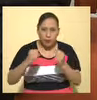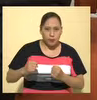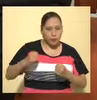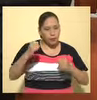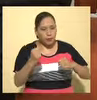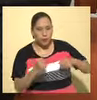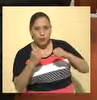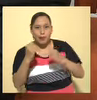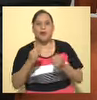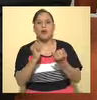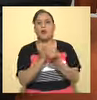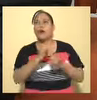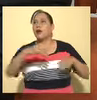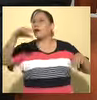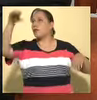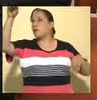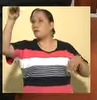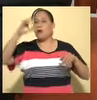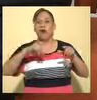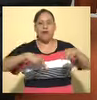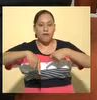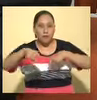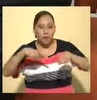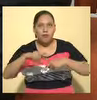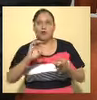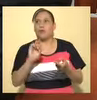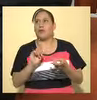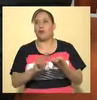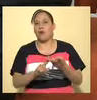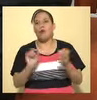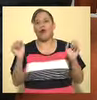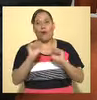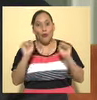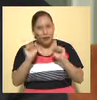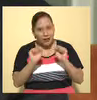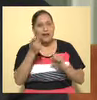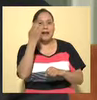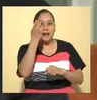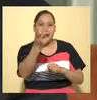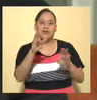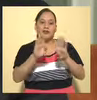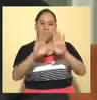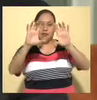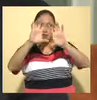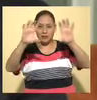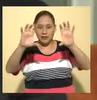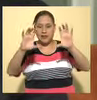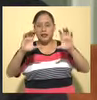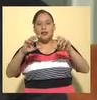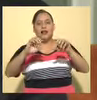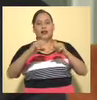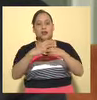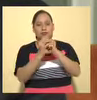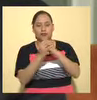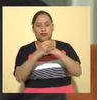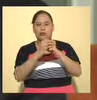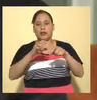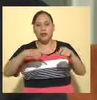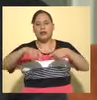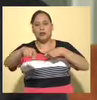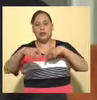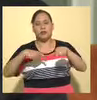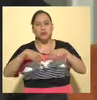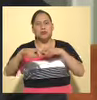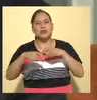en el esquí, en el ballet, en el fútbol, al correr, ¿no? Sobre todo, por ejemplo, los corredores de alto rendimiento les pasa cuando cambian